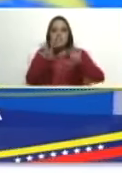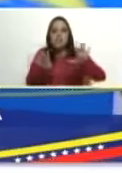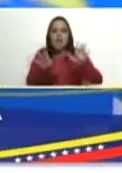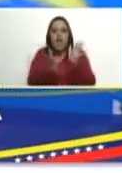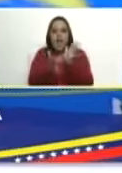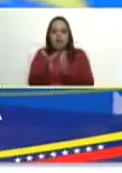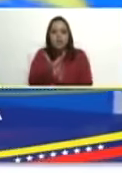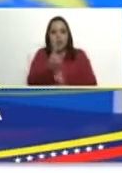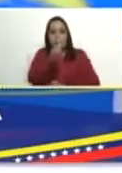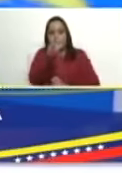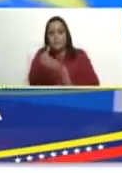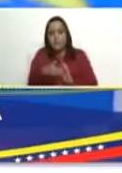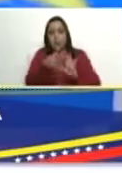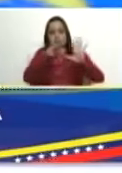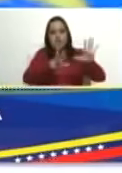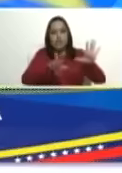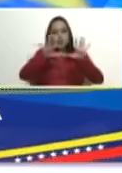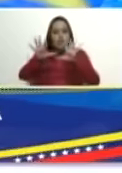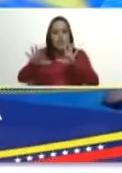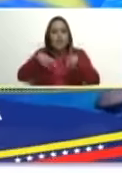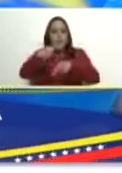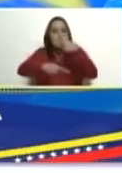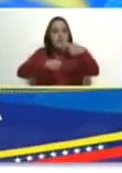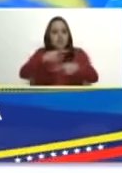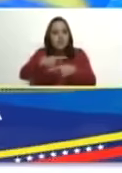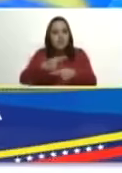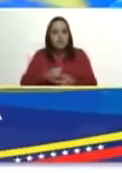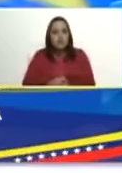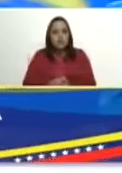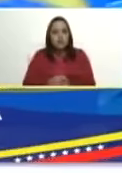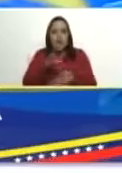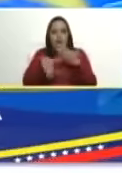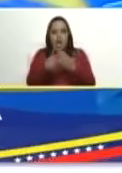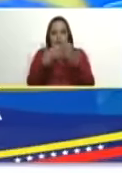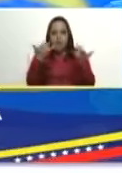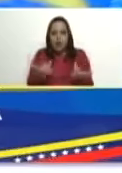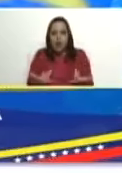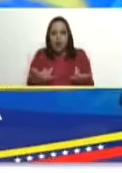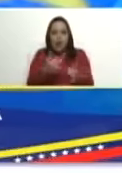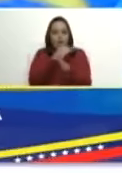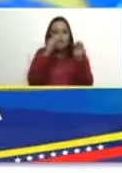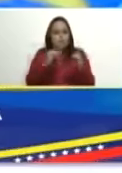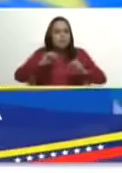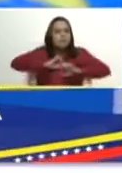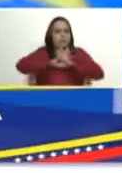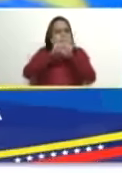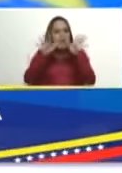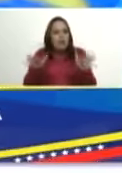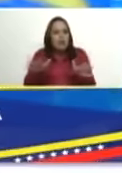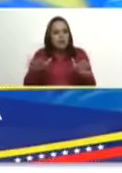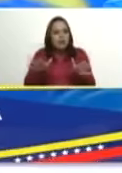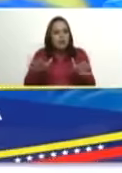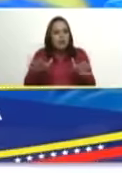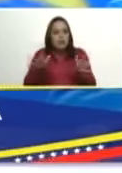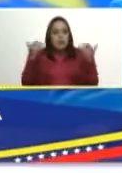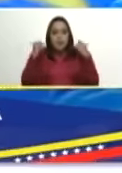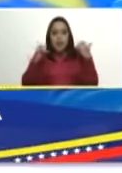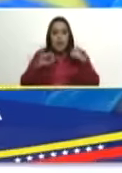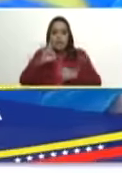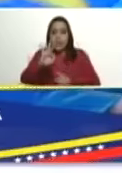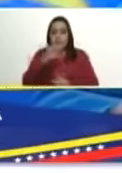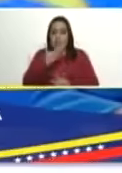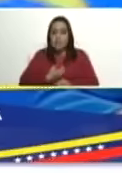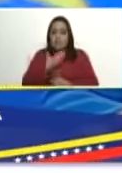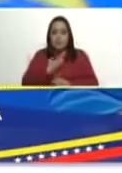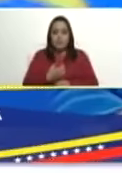abril de 1810, el proceso que ahora de manera luminosa se va a celebrar el 3 de